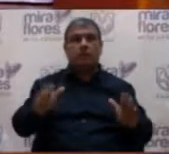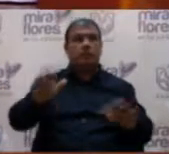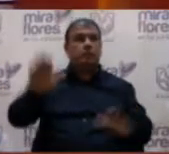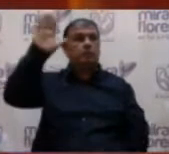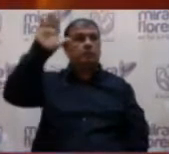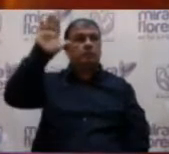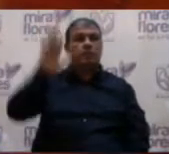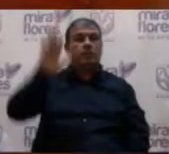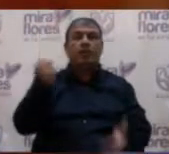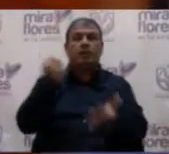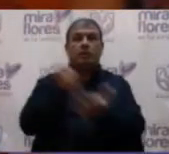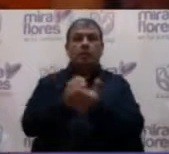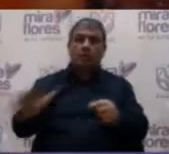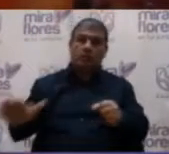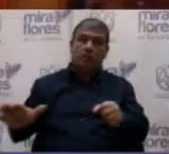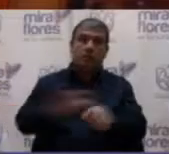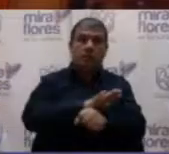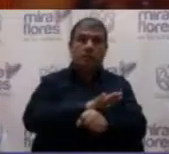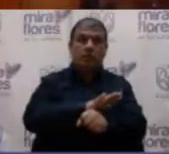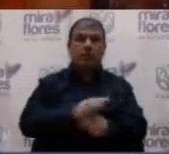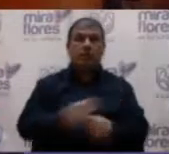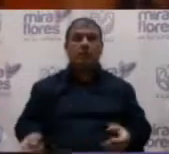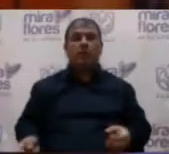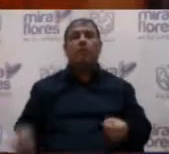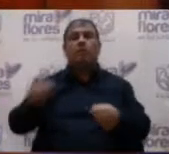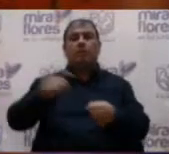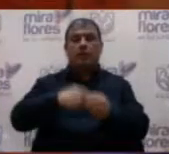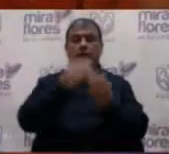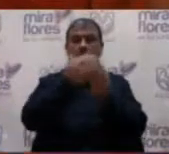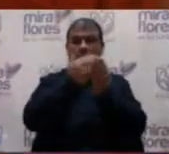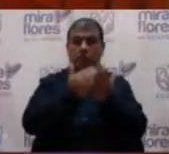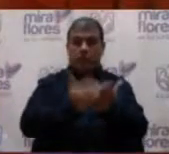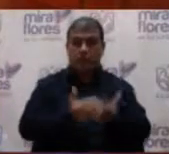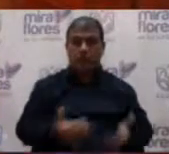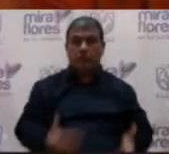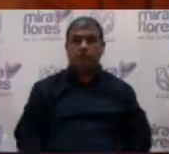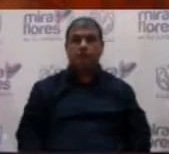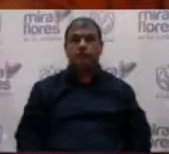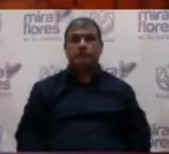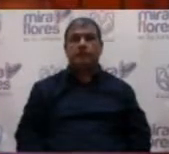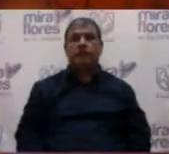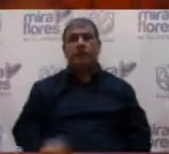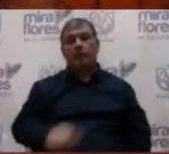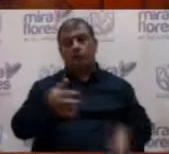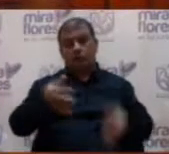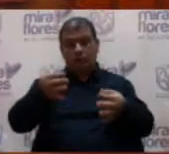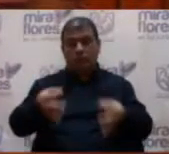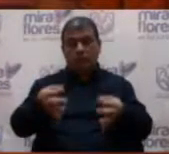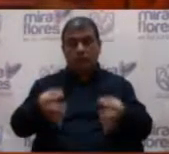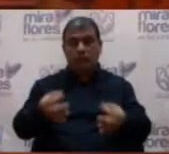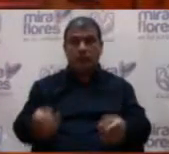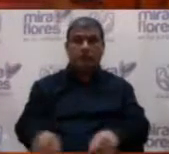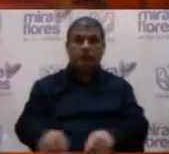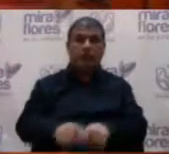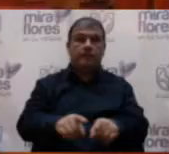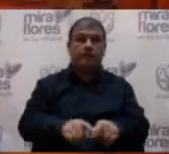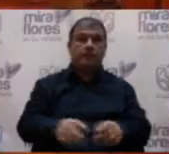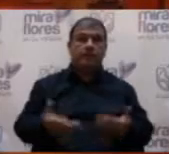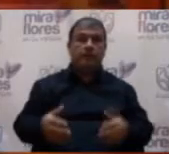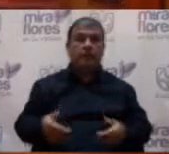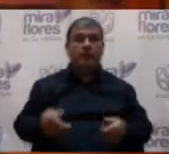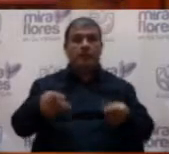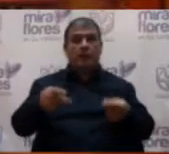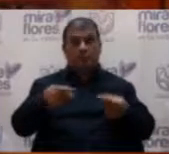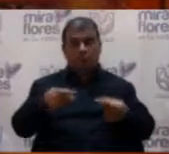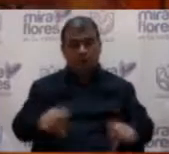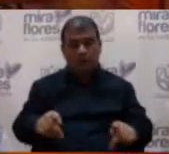Ha sido aprobado por unanimidad, forma parte de la orden del día. El otro documento, señor alcalde, es la